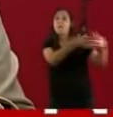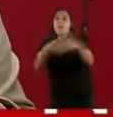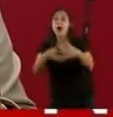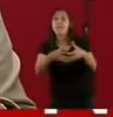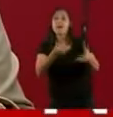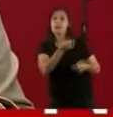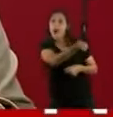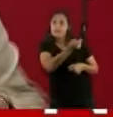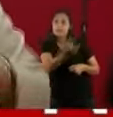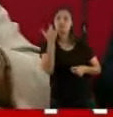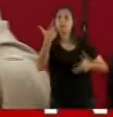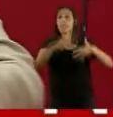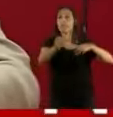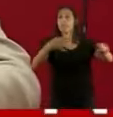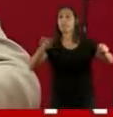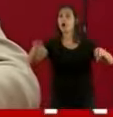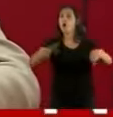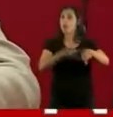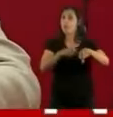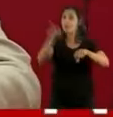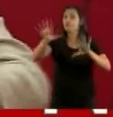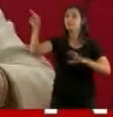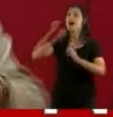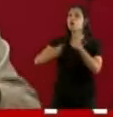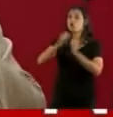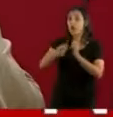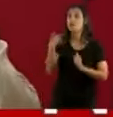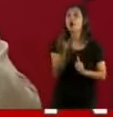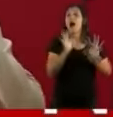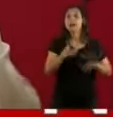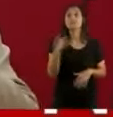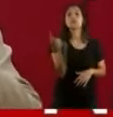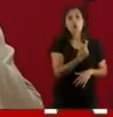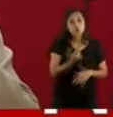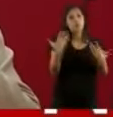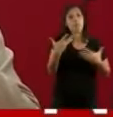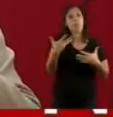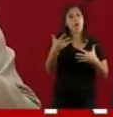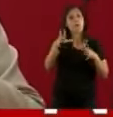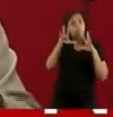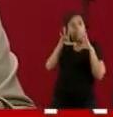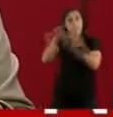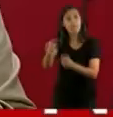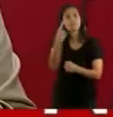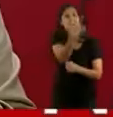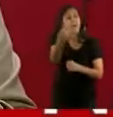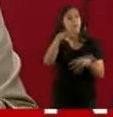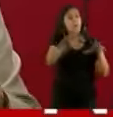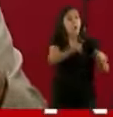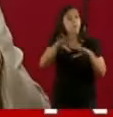de las bandas que hoy actúan en Rosario, para poder ir atrás de cada una de